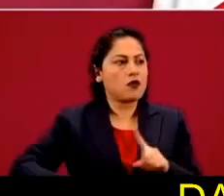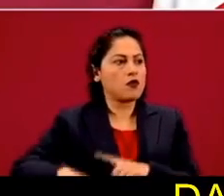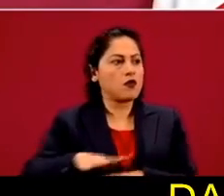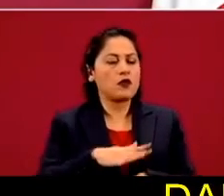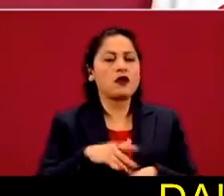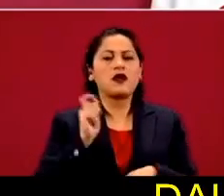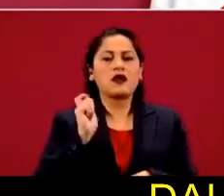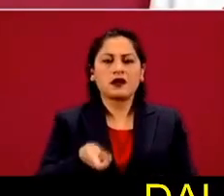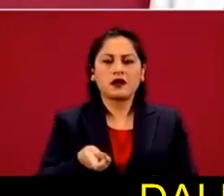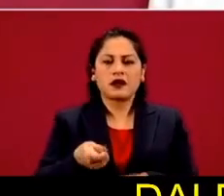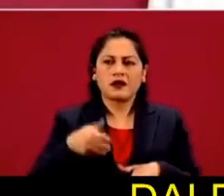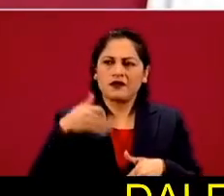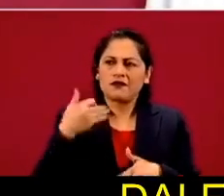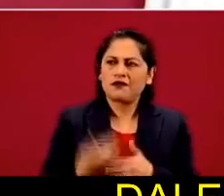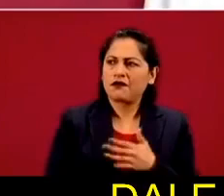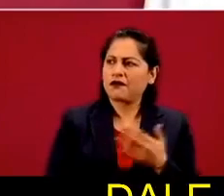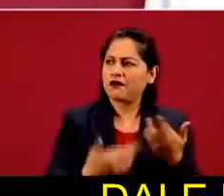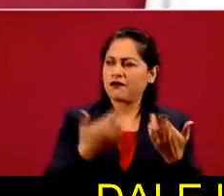y cómo se enfrenta